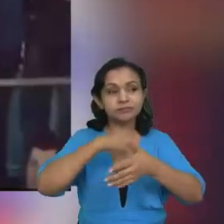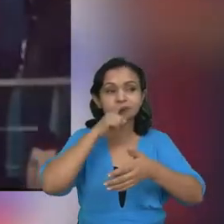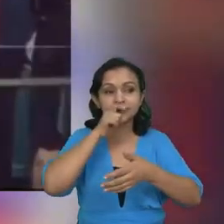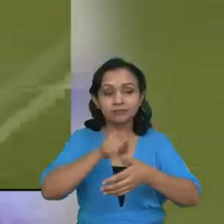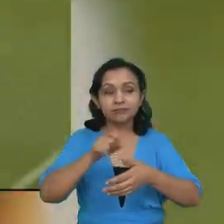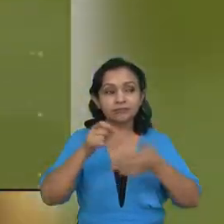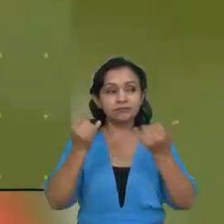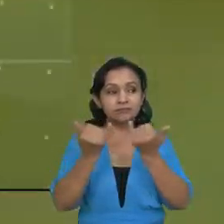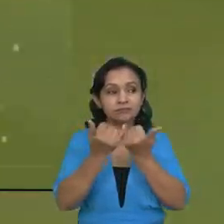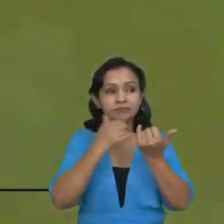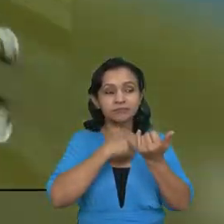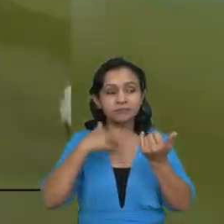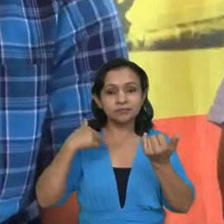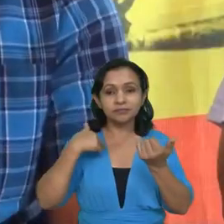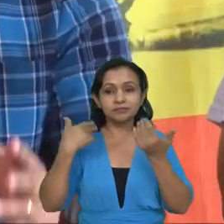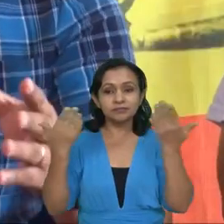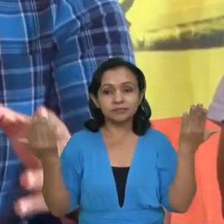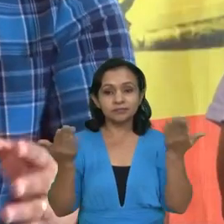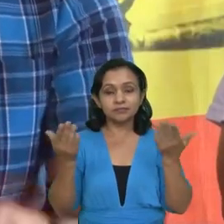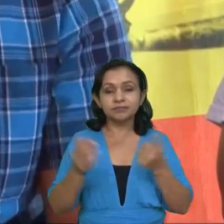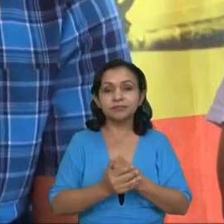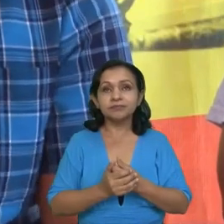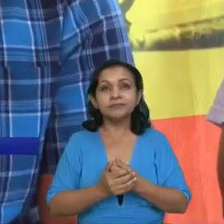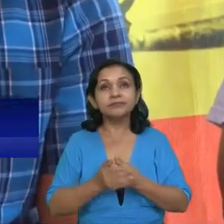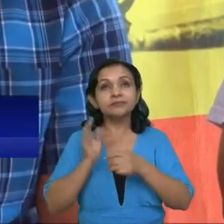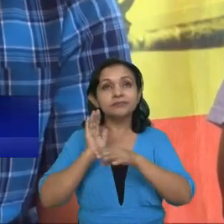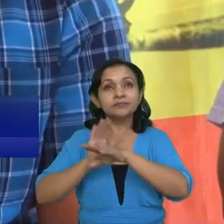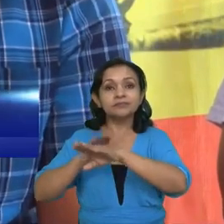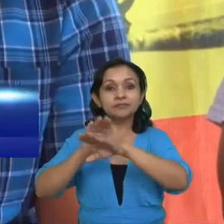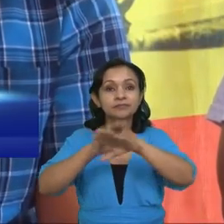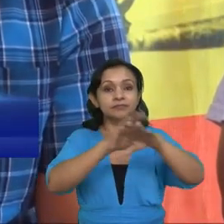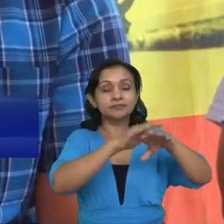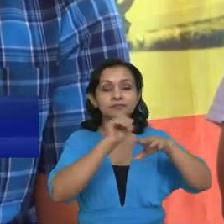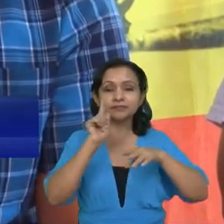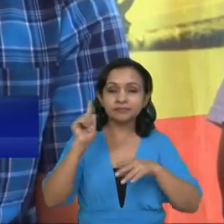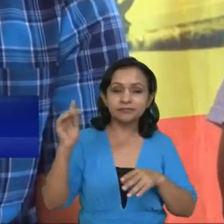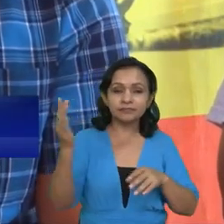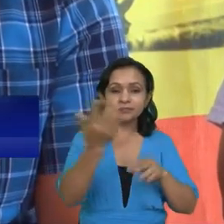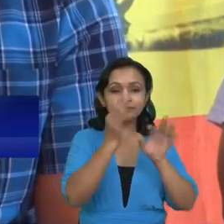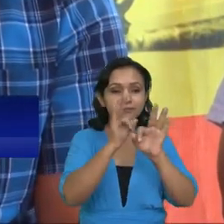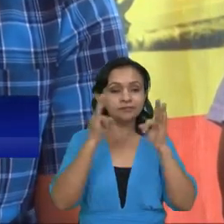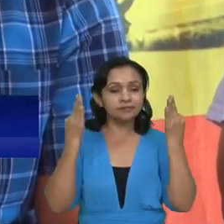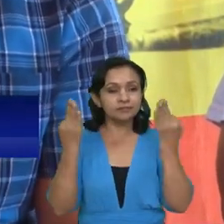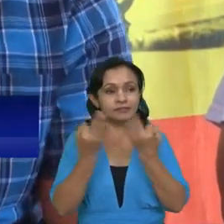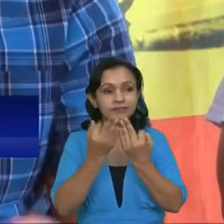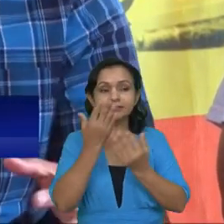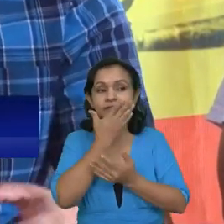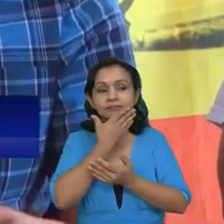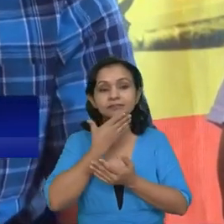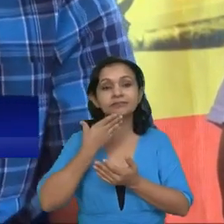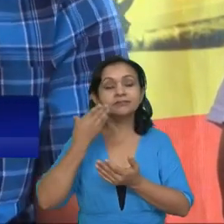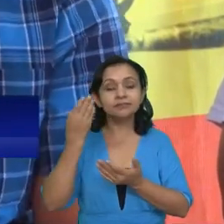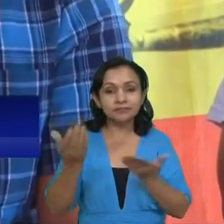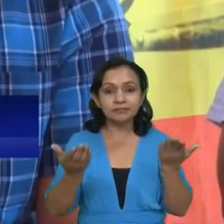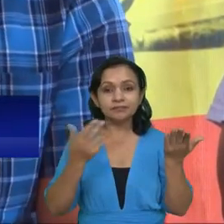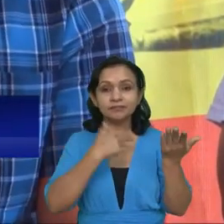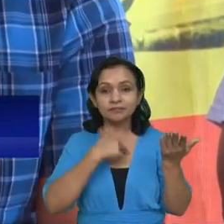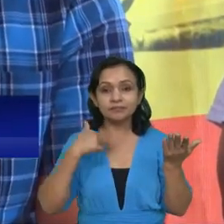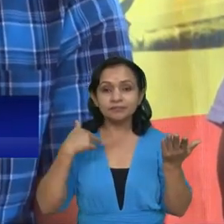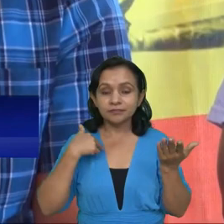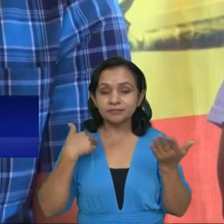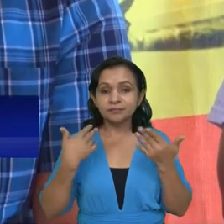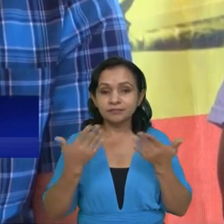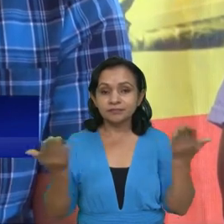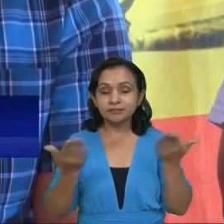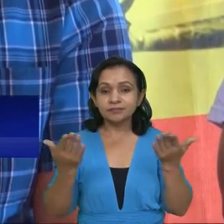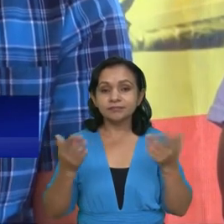futbolística a nivel mundial hacemos la invitación para todas las familias principalmente para los jóvenes que se vengan con los amigos a partir de las